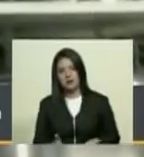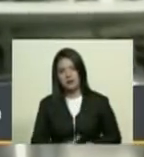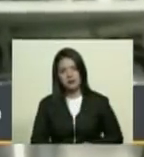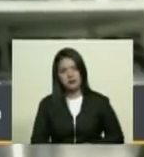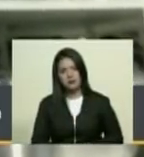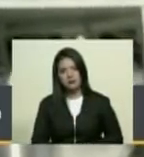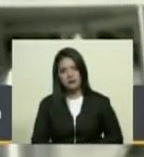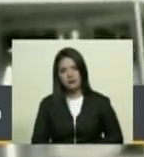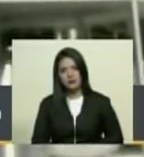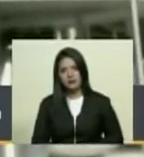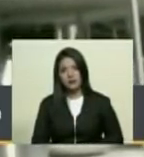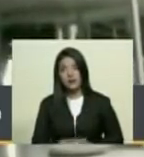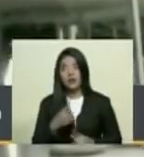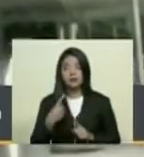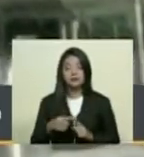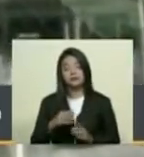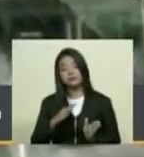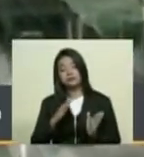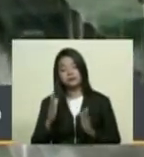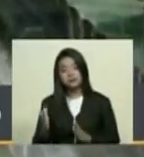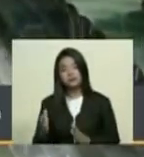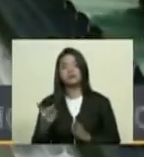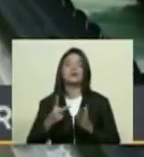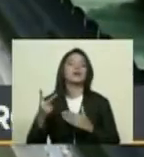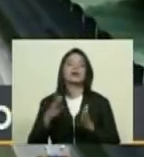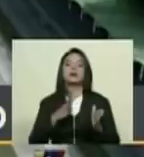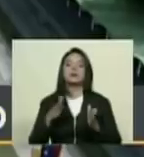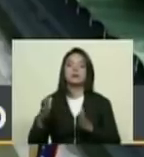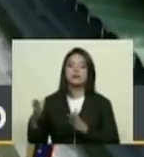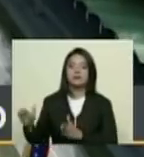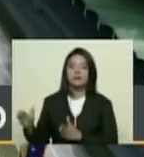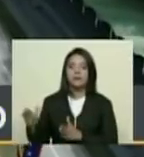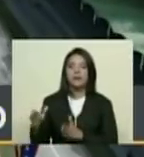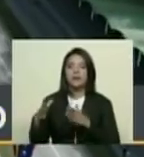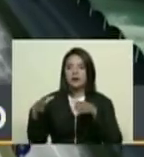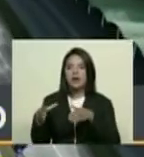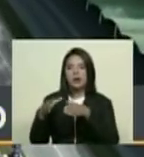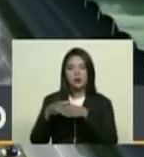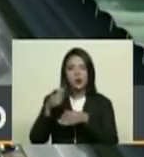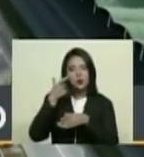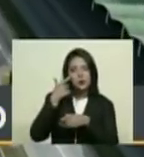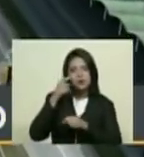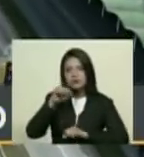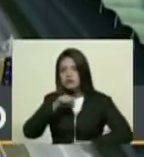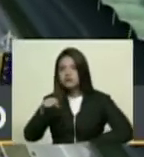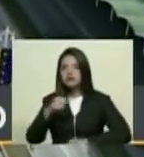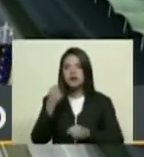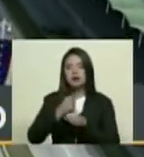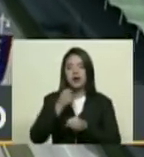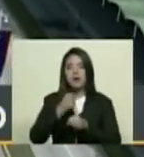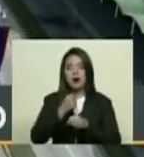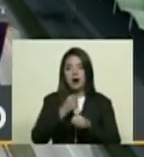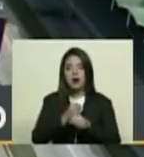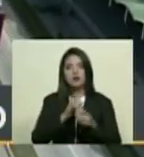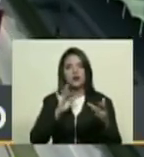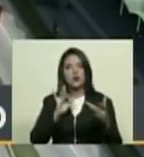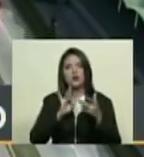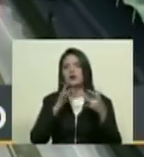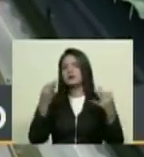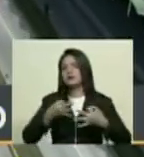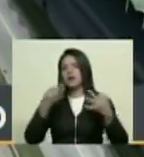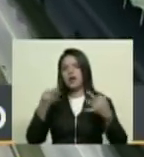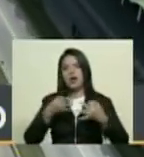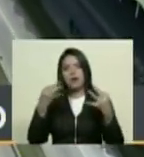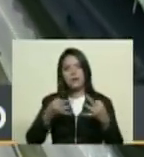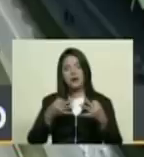Y bueno, y en paralelo, el Comando Estratégico ha venido ya trabajando en sintonía y armonía, como siempre, con